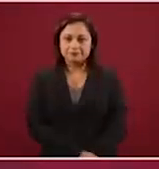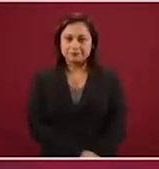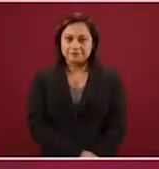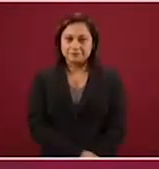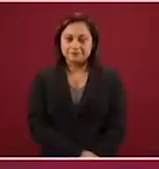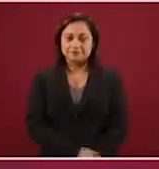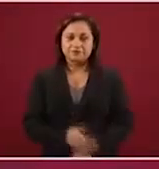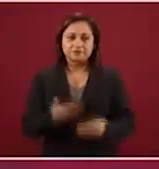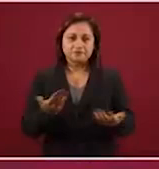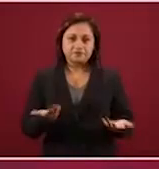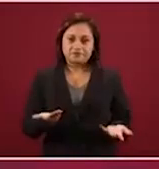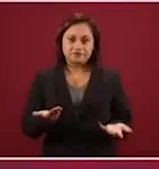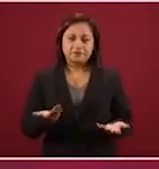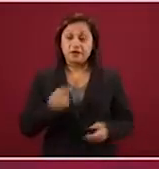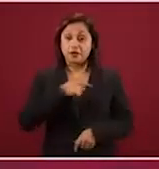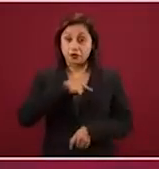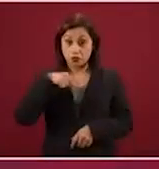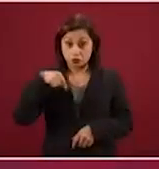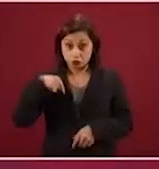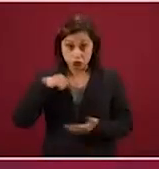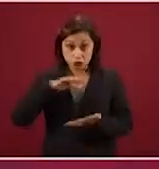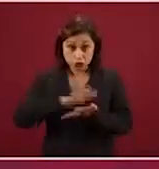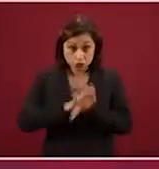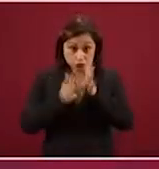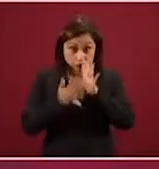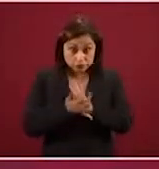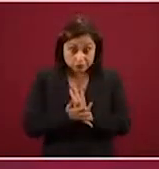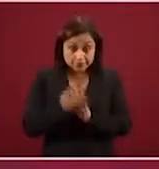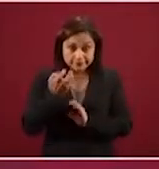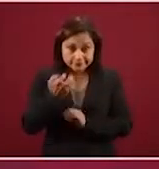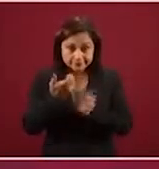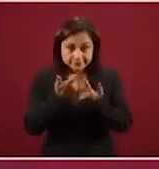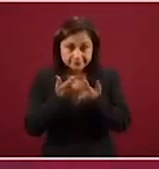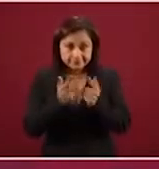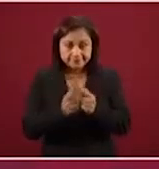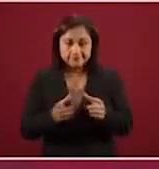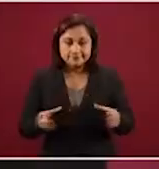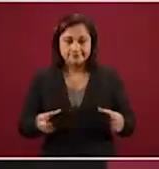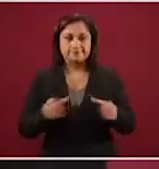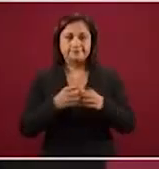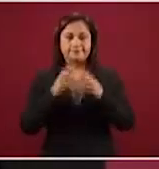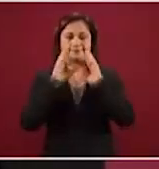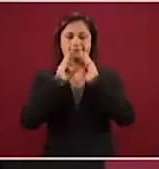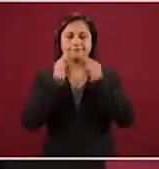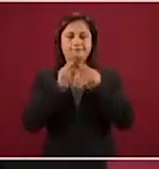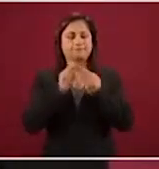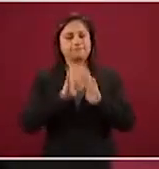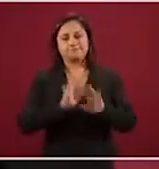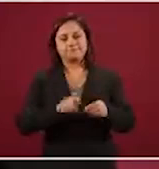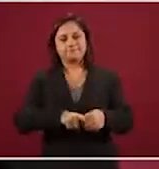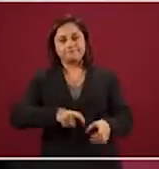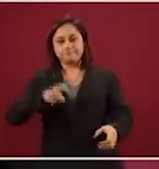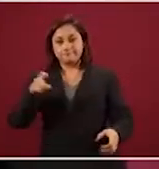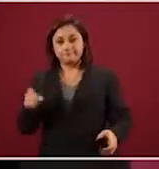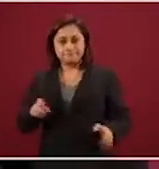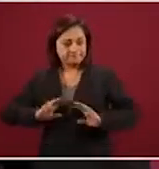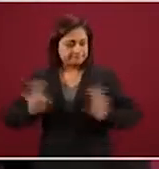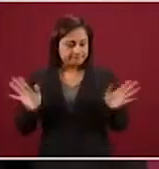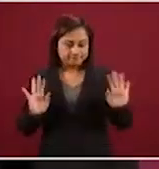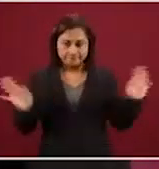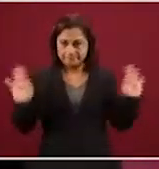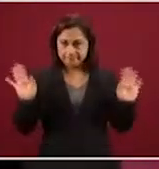no tenemos nada que ver con esas organizaciones. Una de